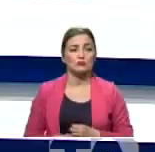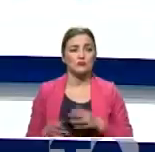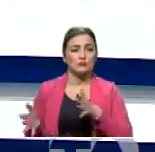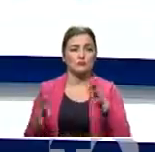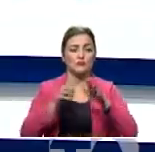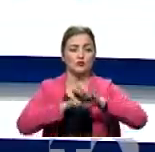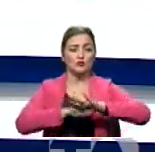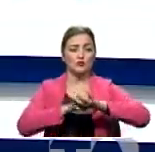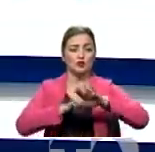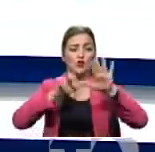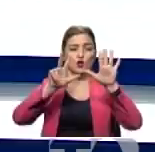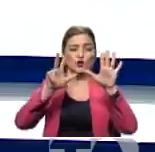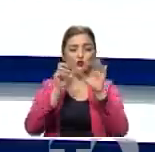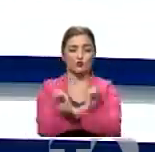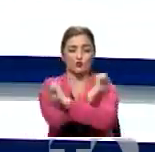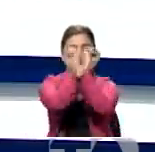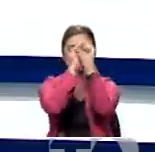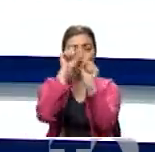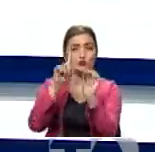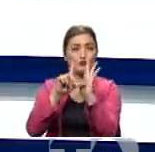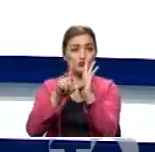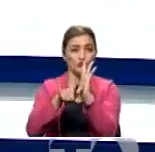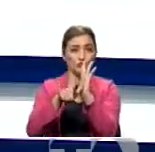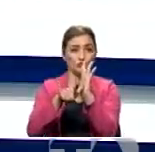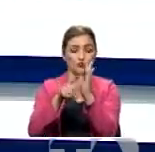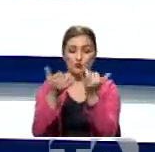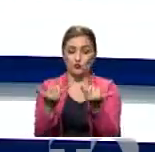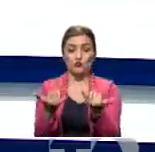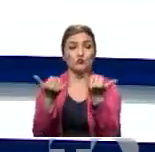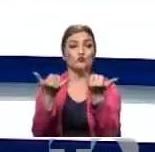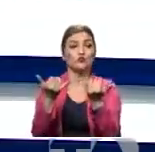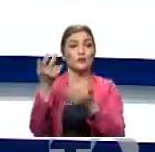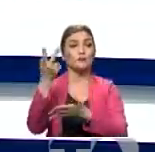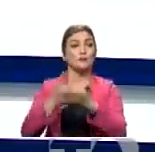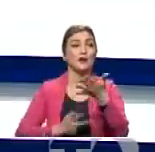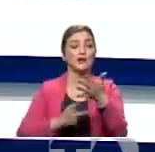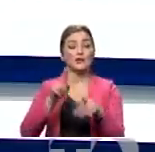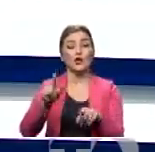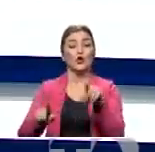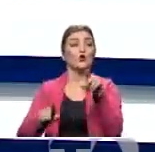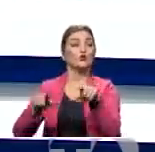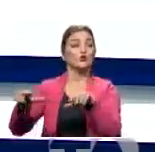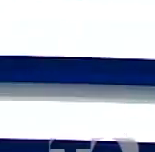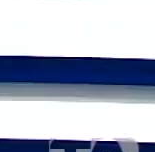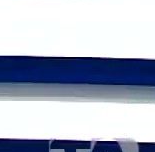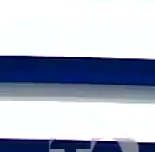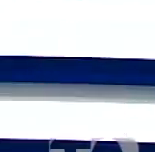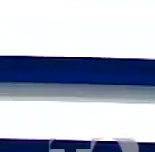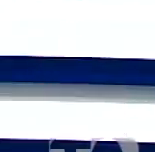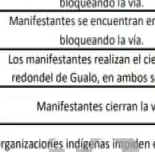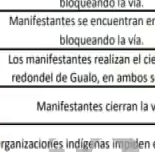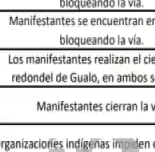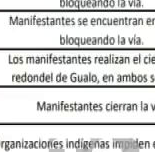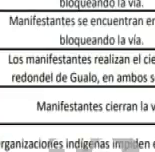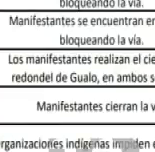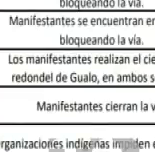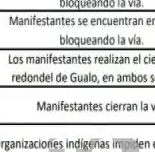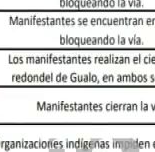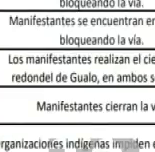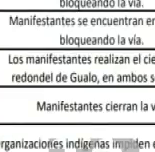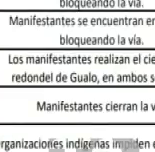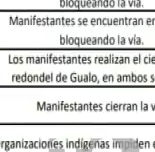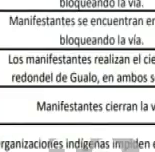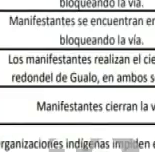cuando son ya las 8 de la mañana con un minuto, vamos a hacer una actualización de algunas calles y avenidas de la capital sobre